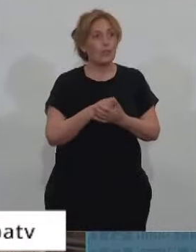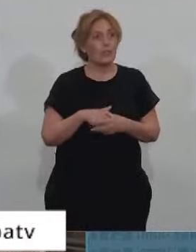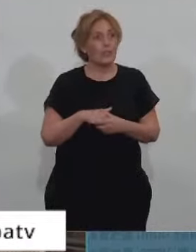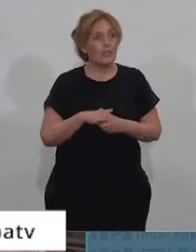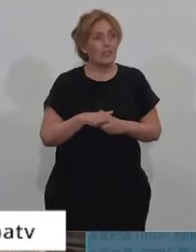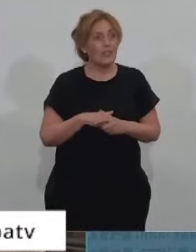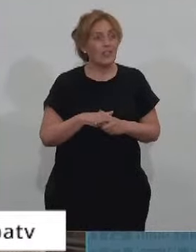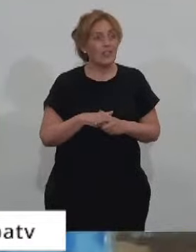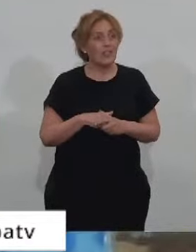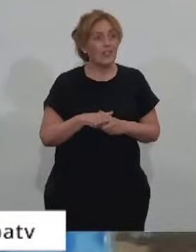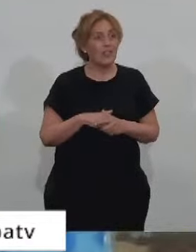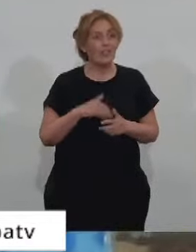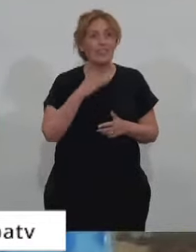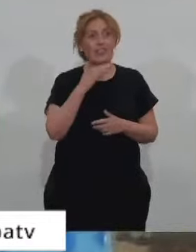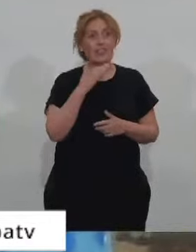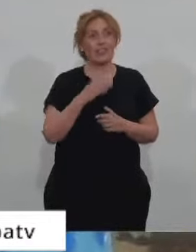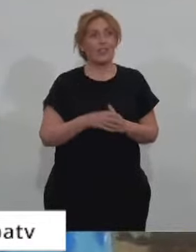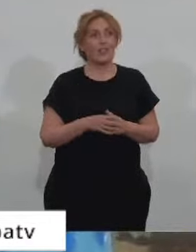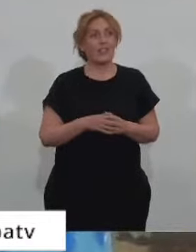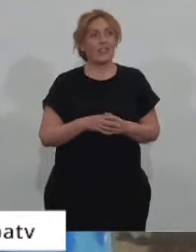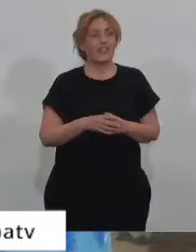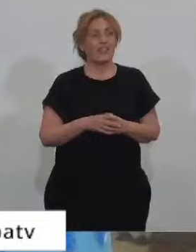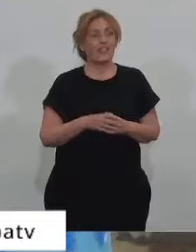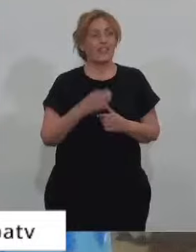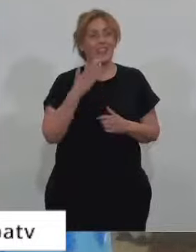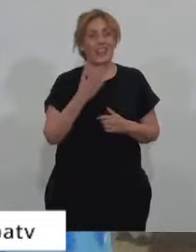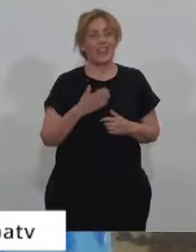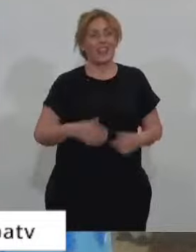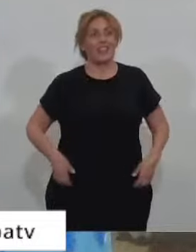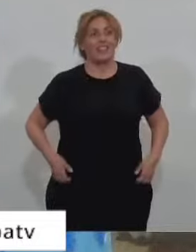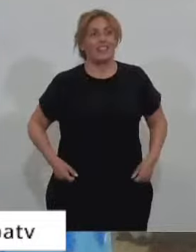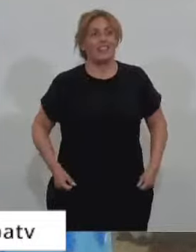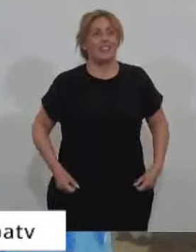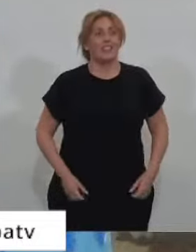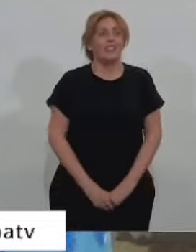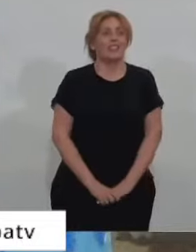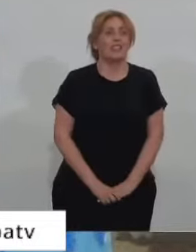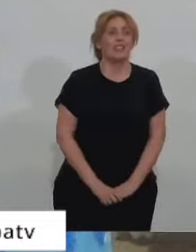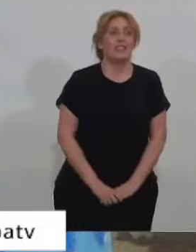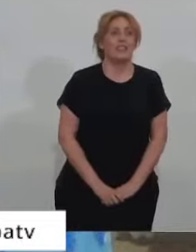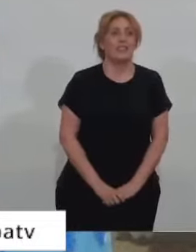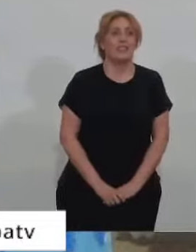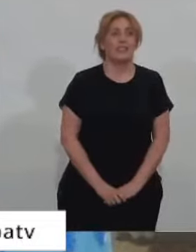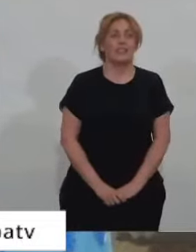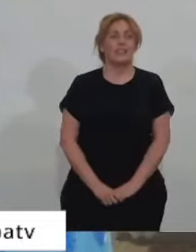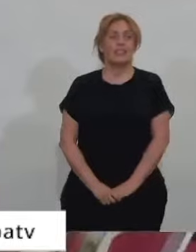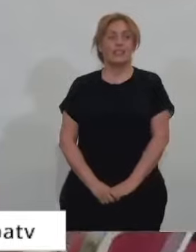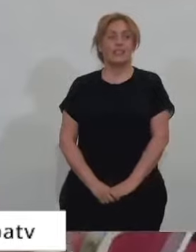Muchas gracias, señora Pozo. Levantamos la sesión.